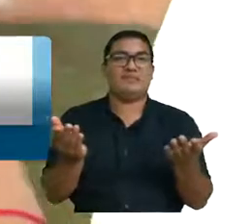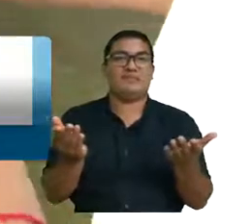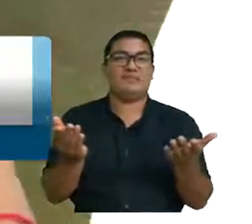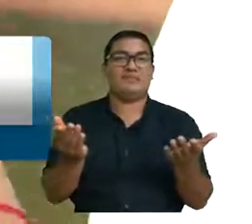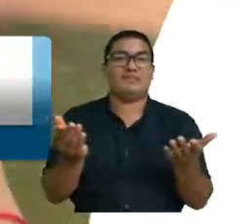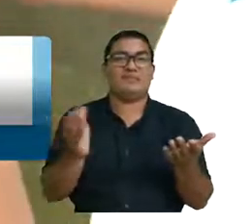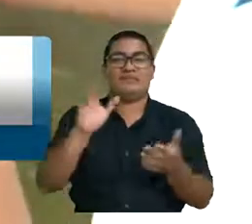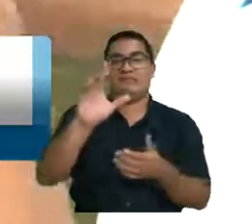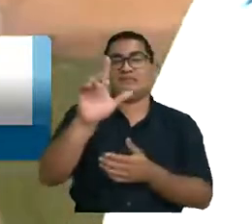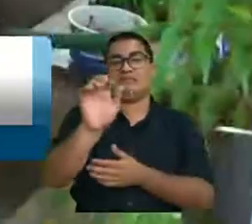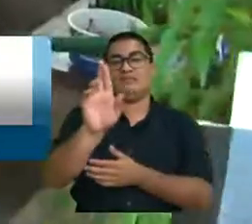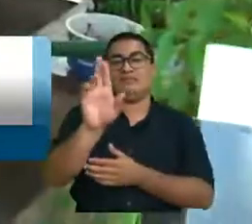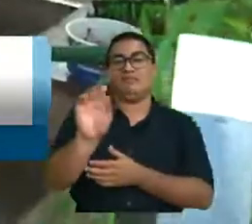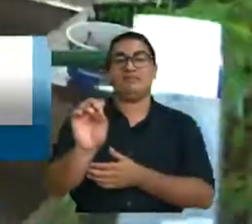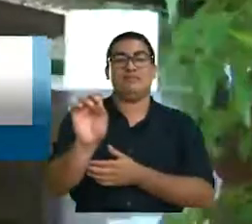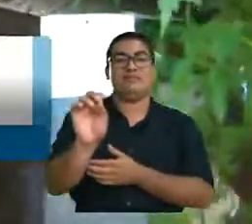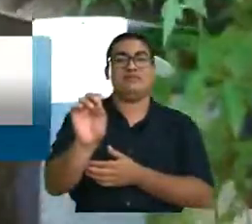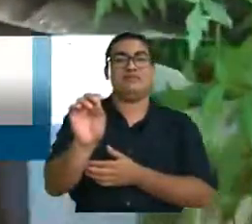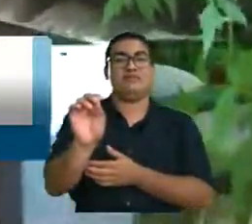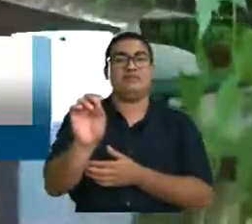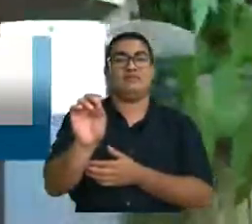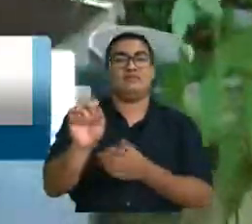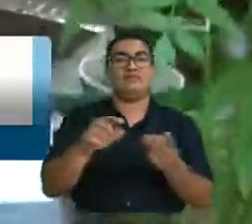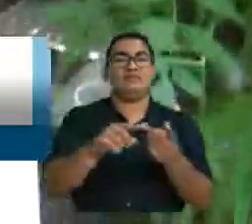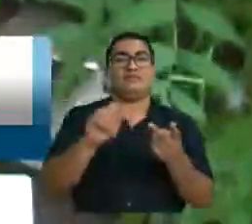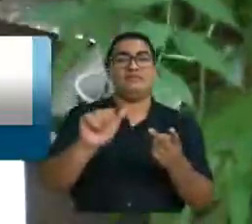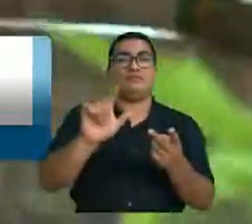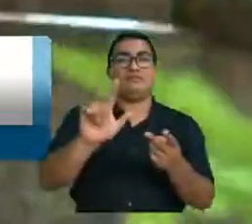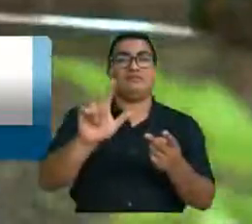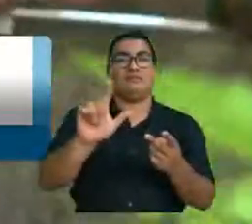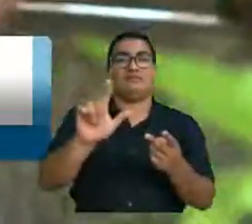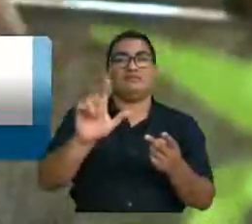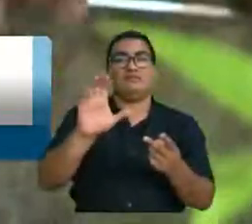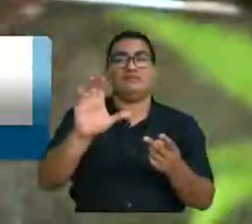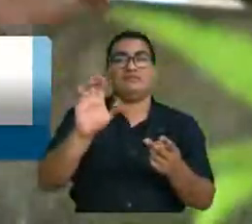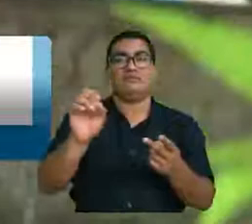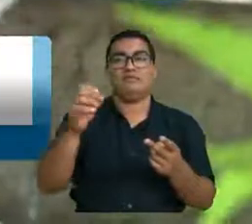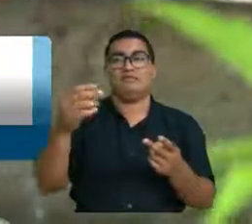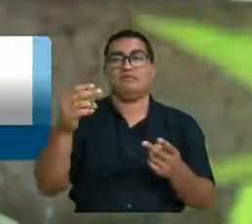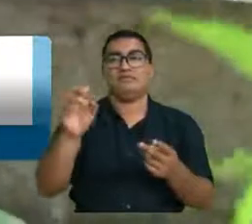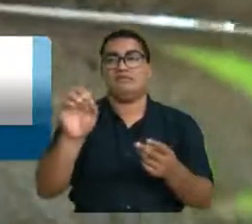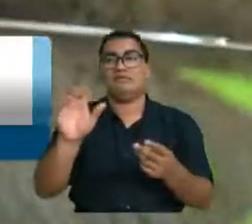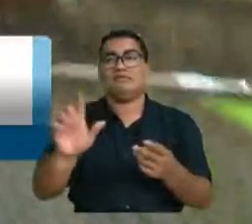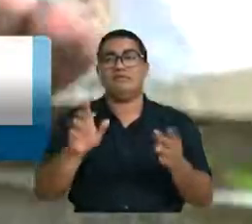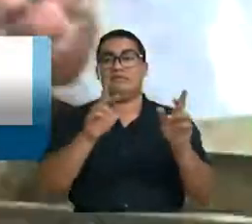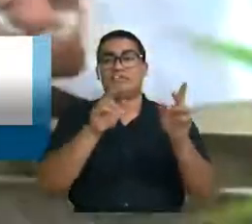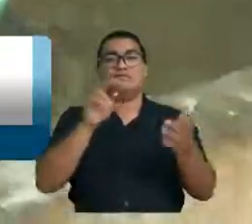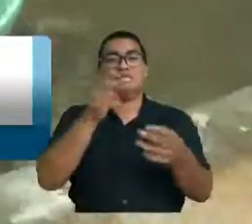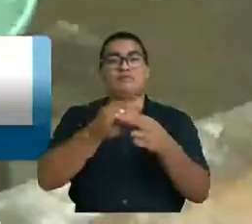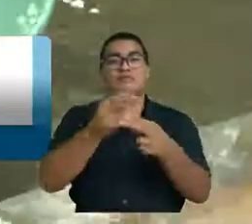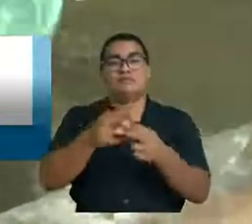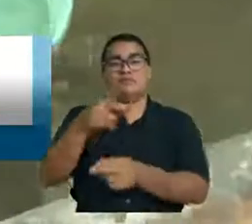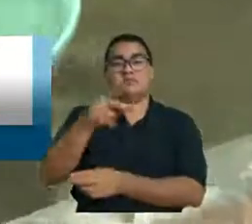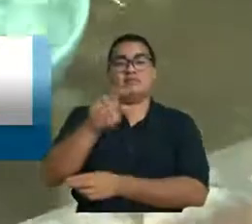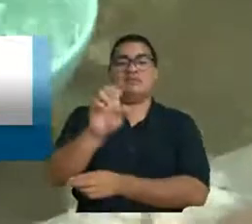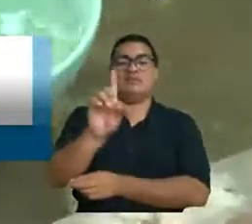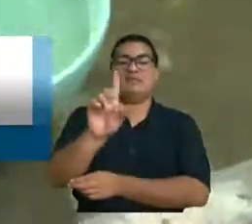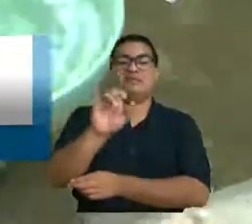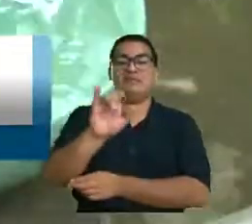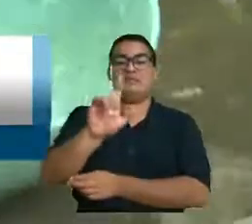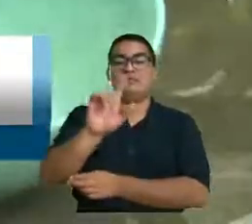el cloro, el alcohol en las personas que tienen que son pediluvio. Es que el pediluvio es otra cosa, eso no